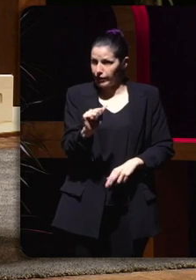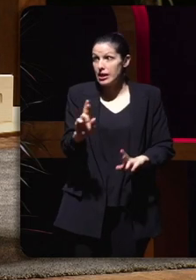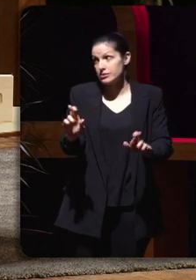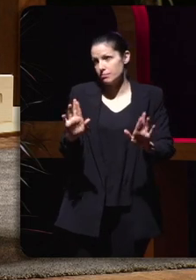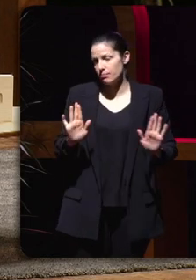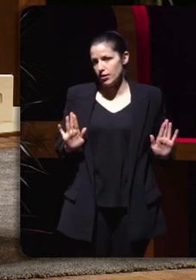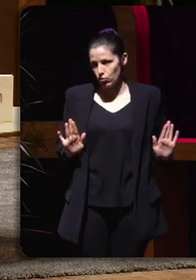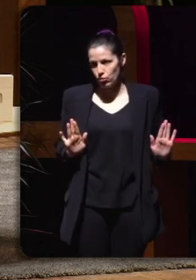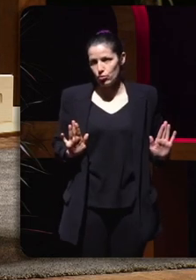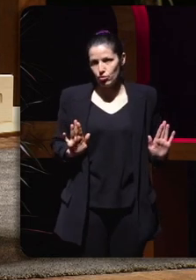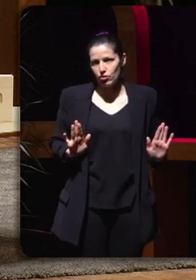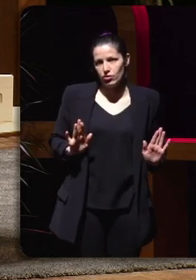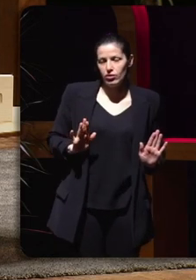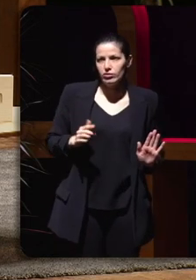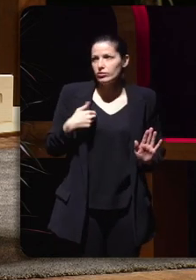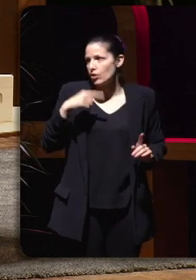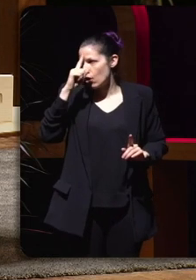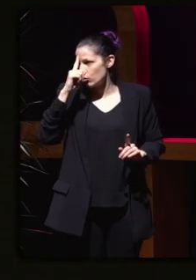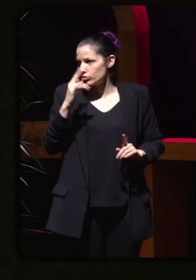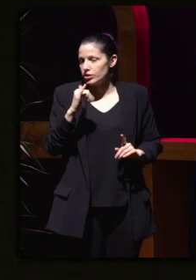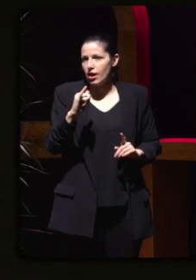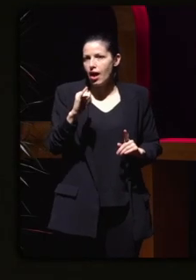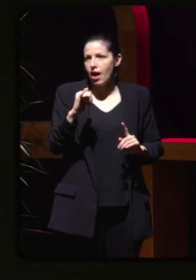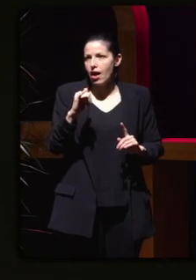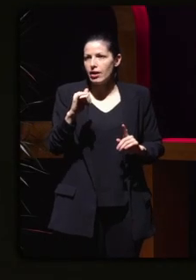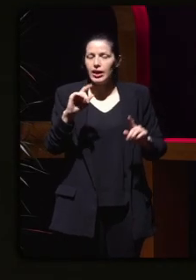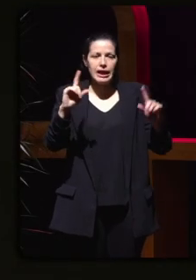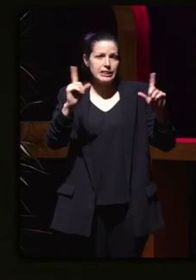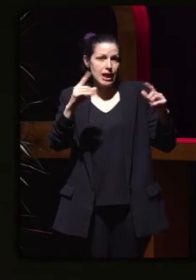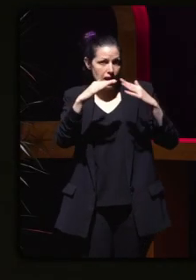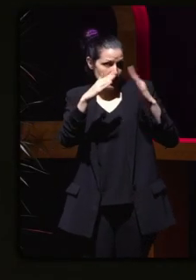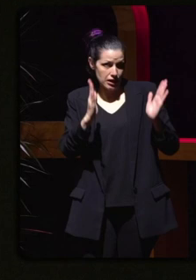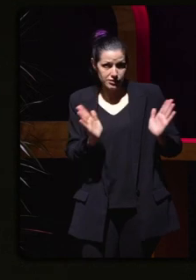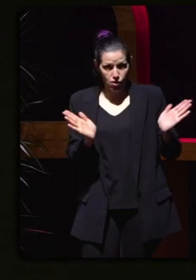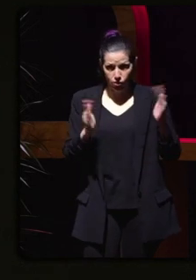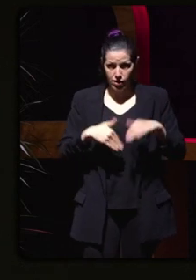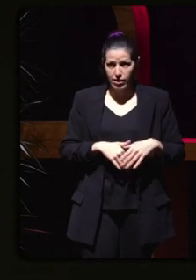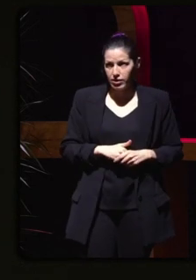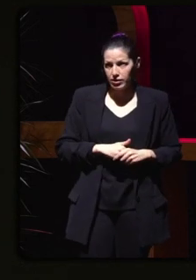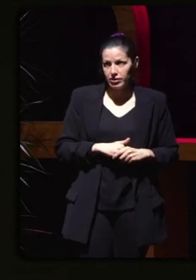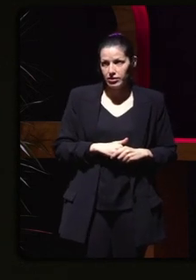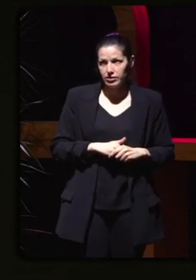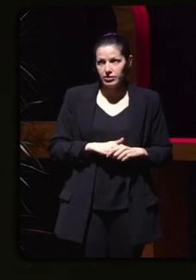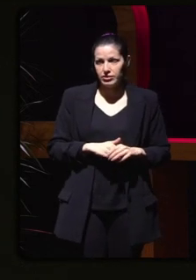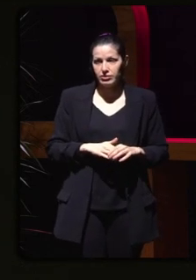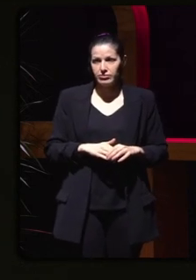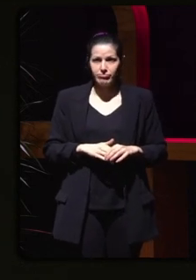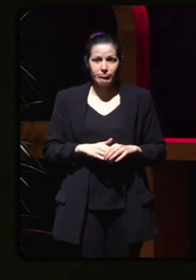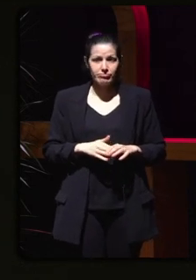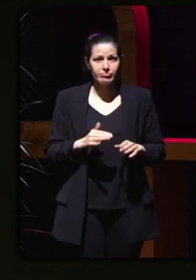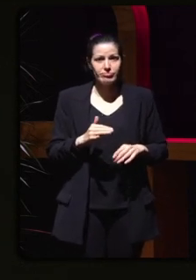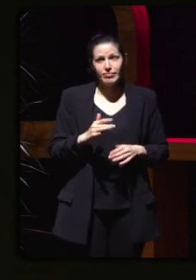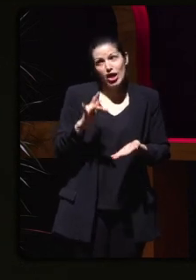Espero que no haya aquí mucha gente de la de yo no tengo televisor en mi casa si lo hay no levantáis la mano